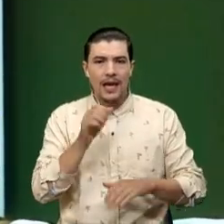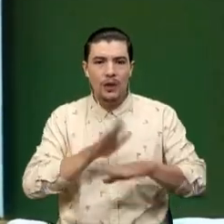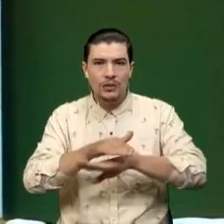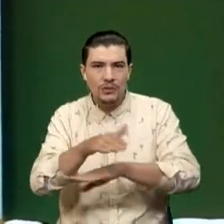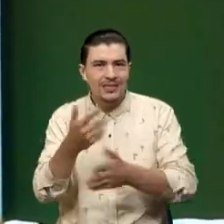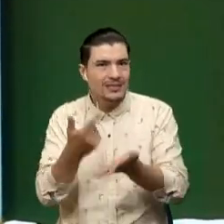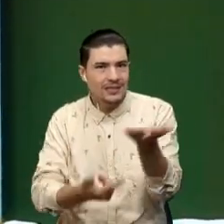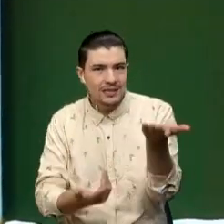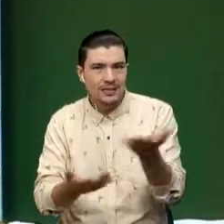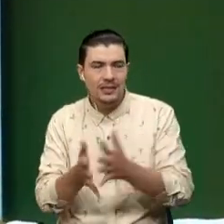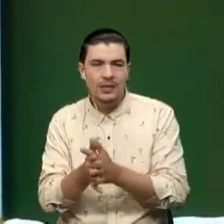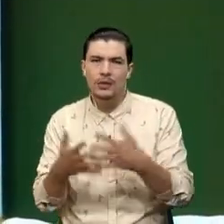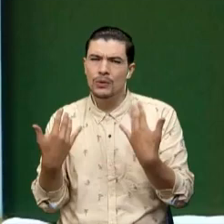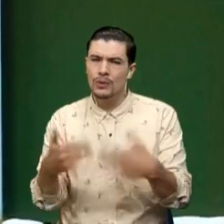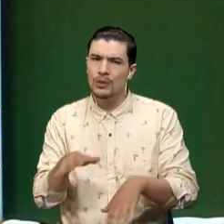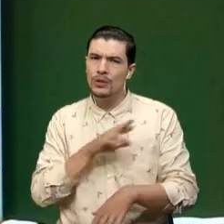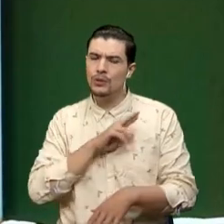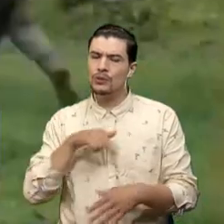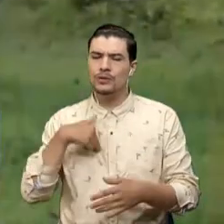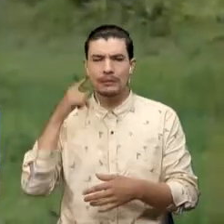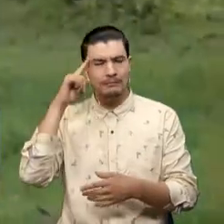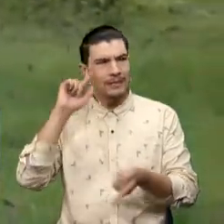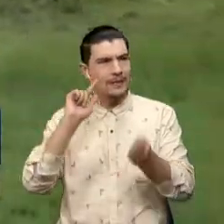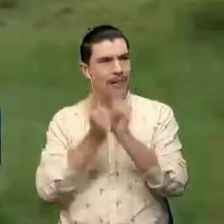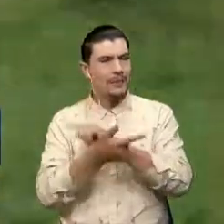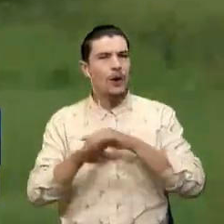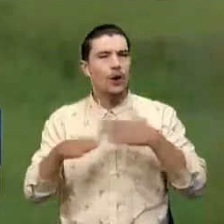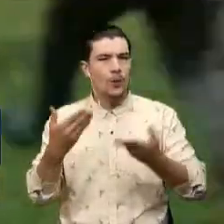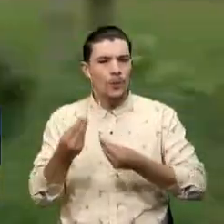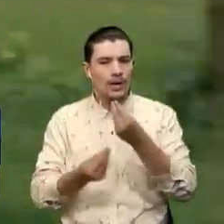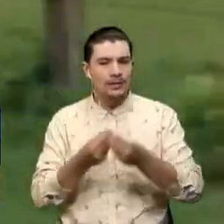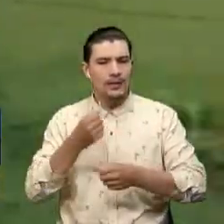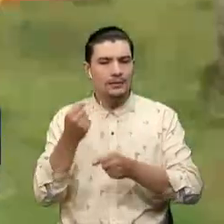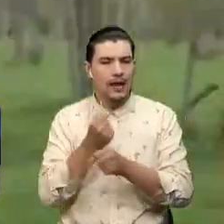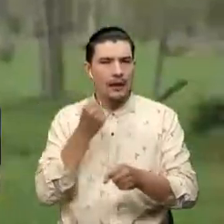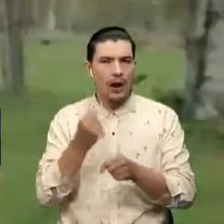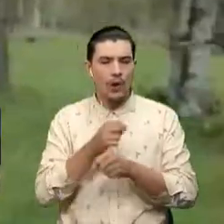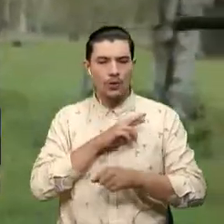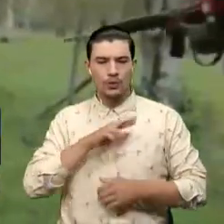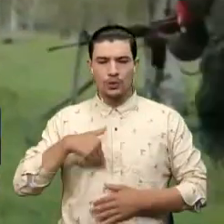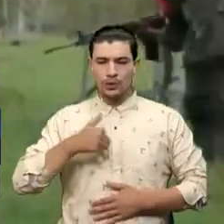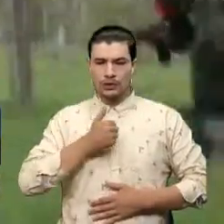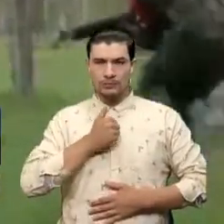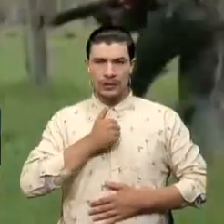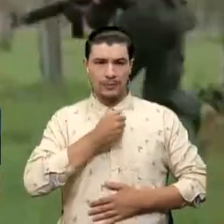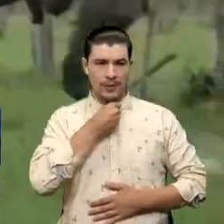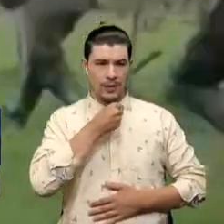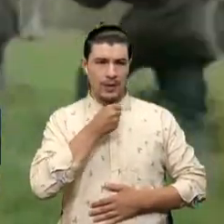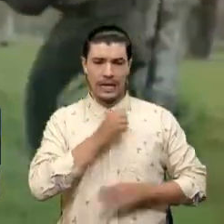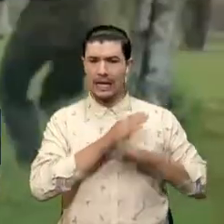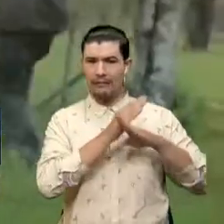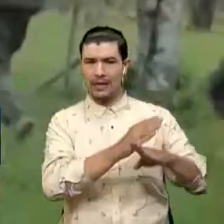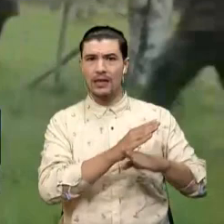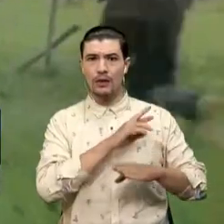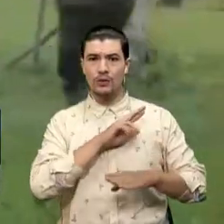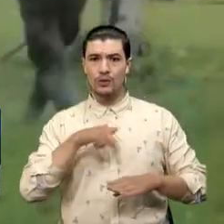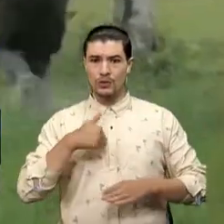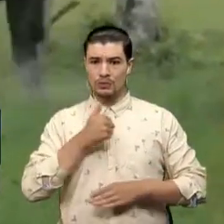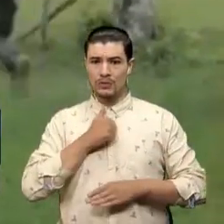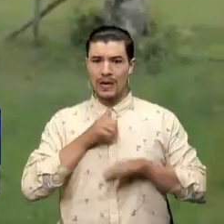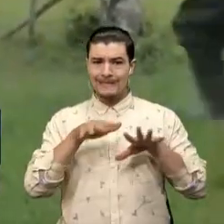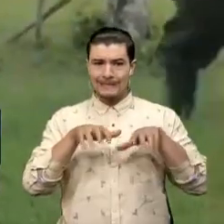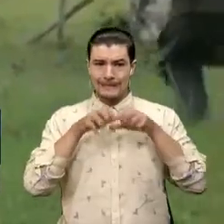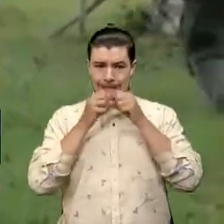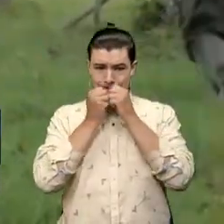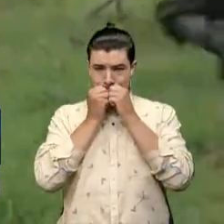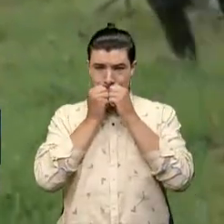a replantear nuestro trabajo a nosotros mismos evitar tener una información y autocensurarnos ante las dificultades